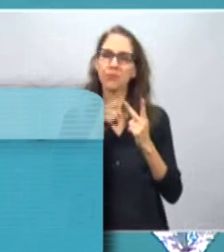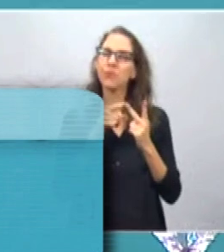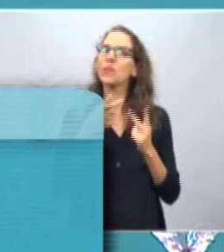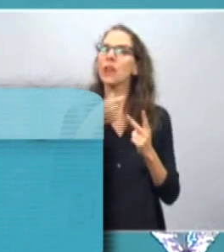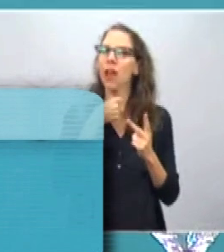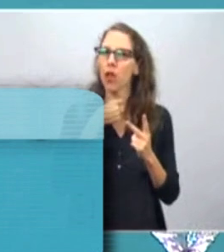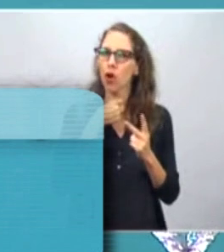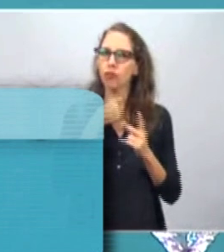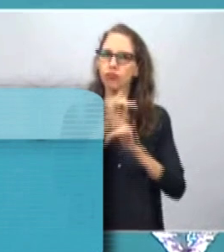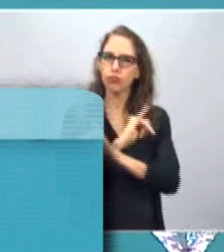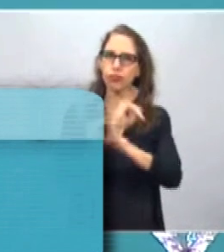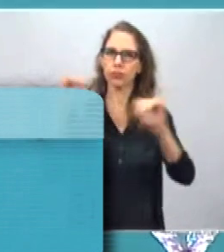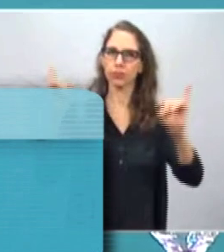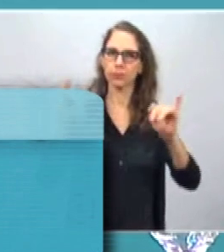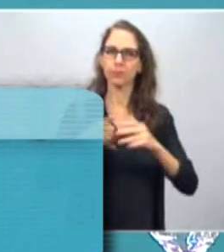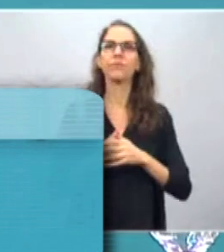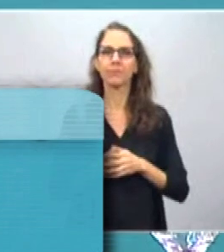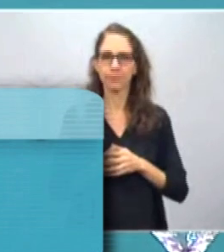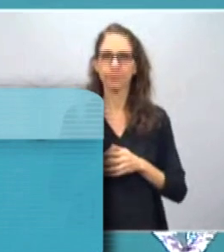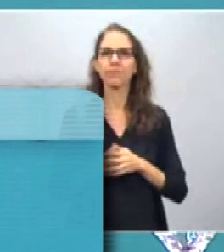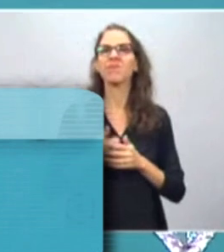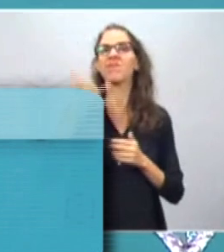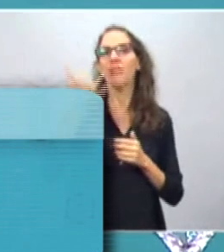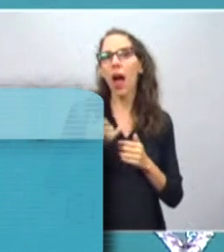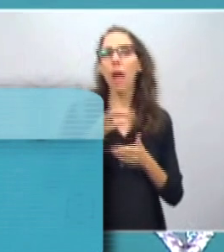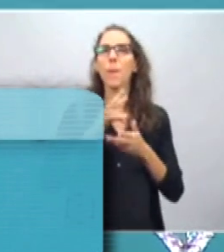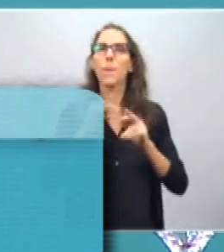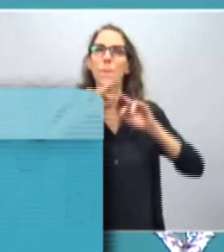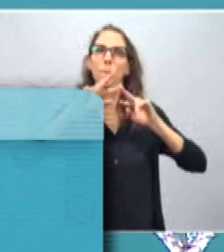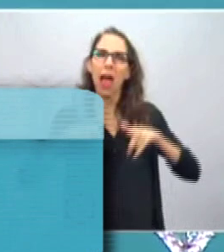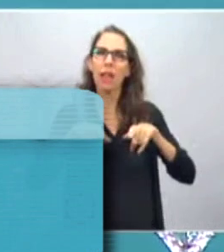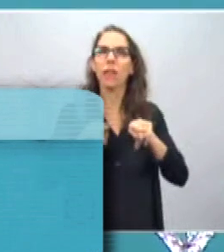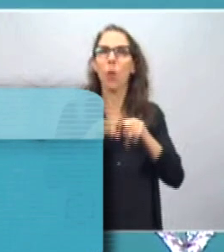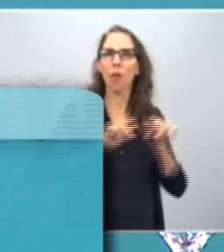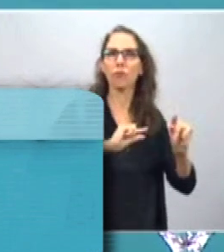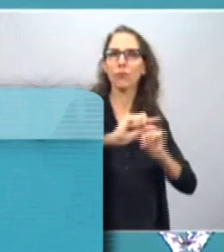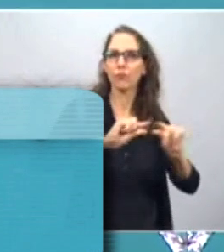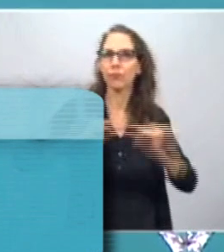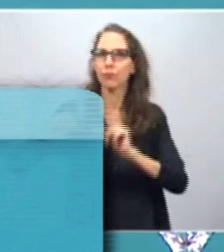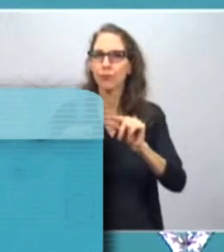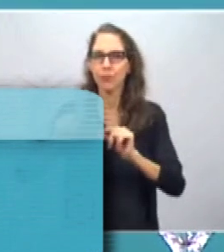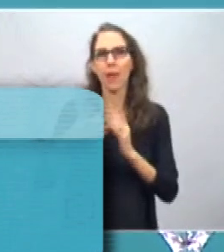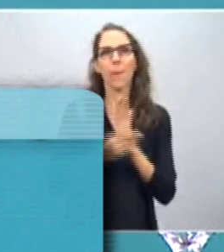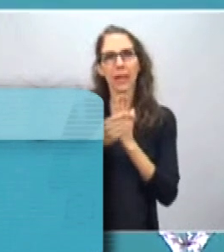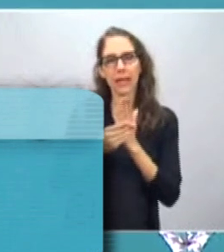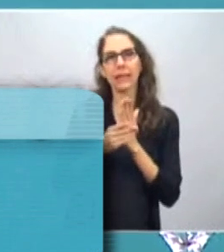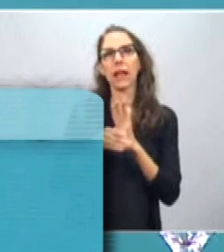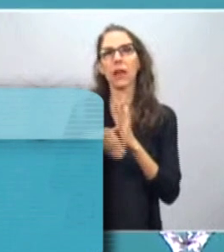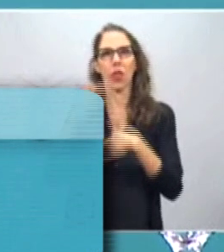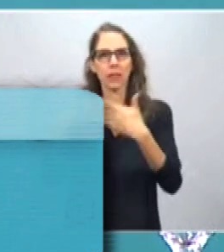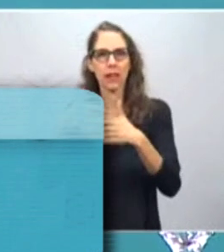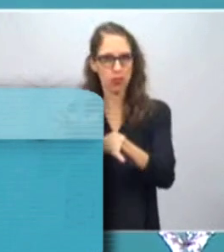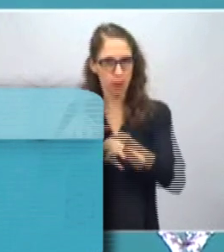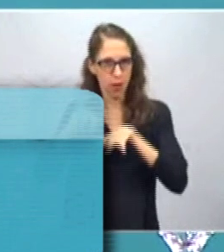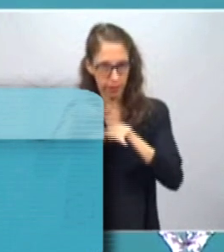queremos también difundir el conjunto de líneas de financiamiento del Ministerio de Desarrollo Agrario que